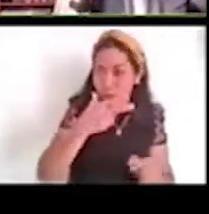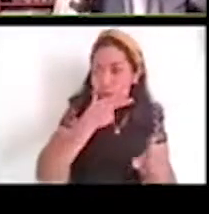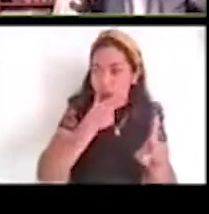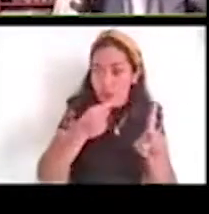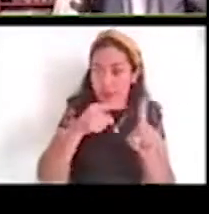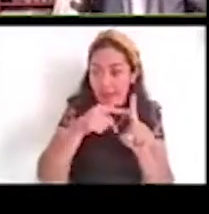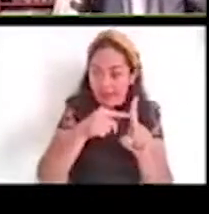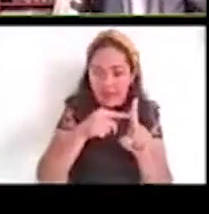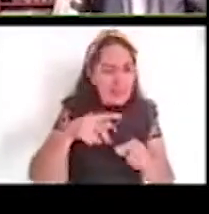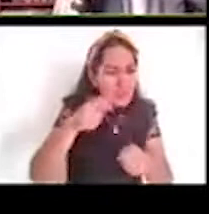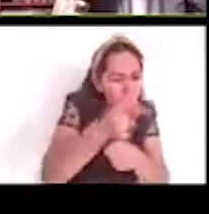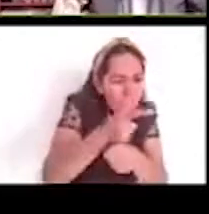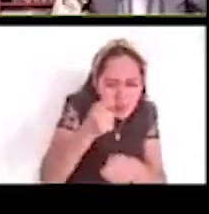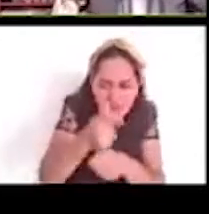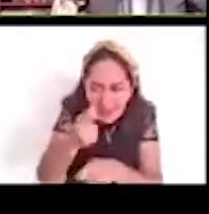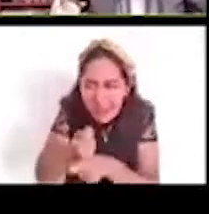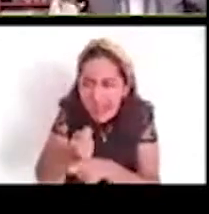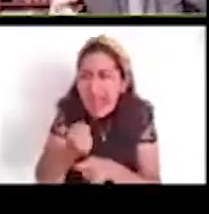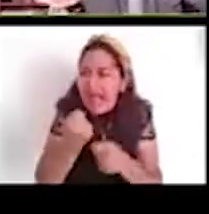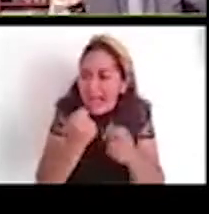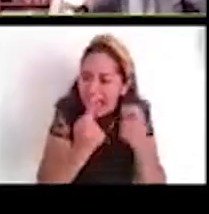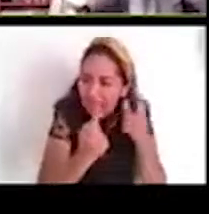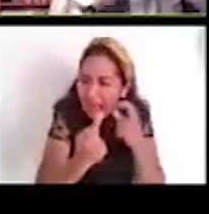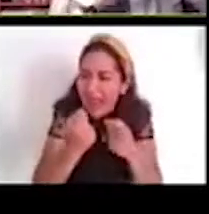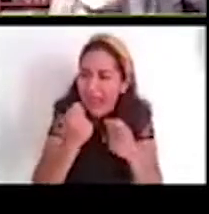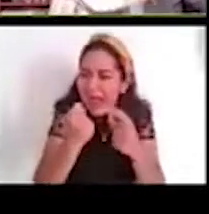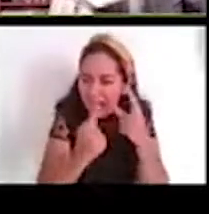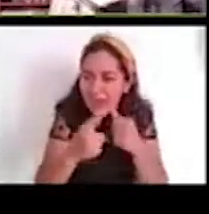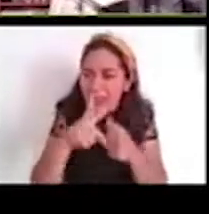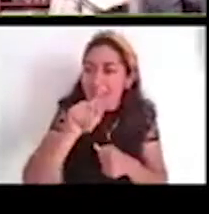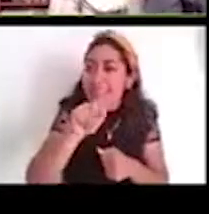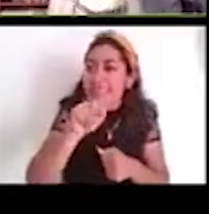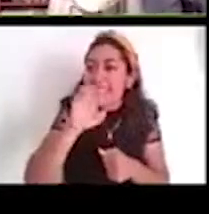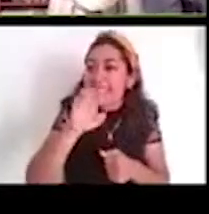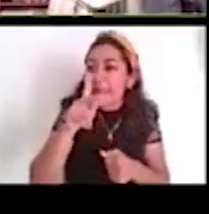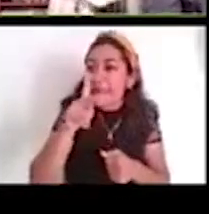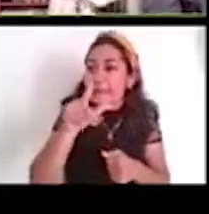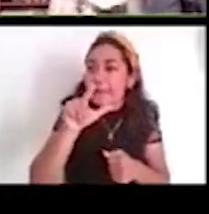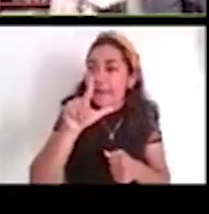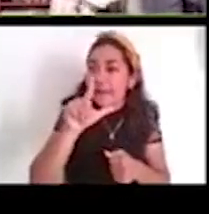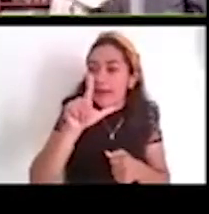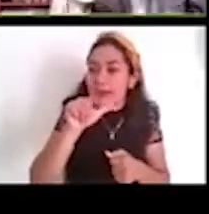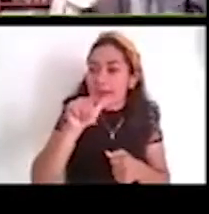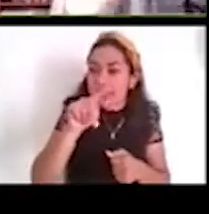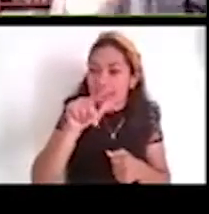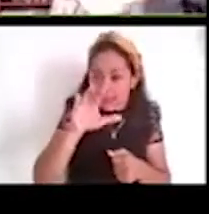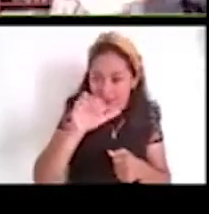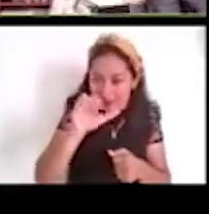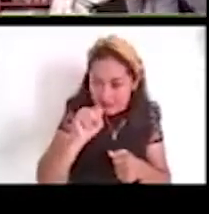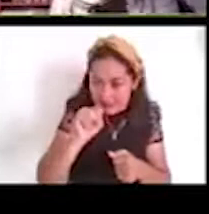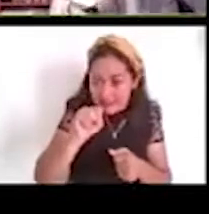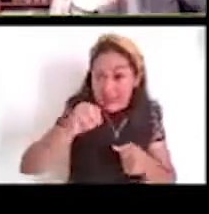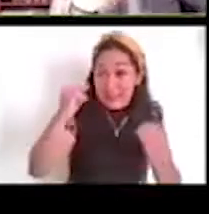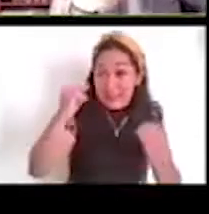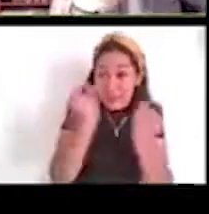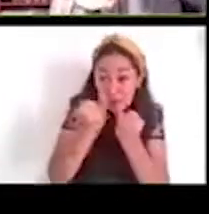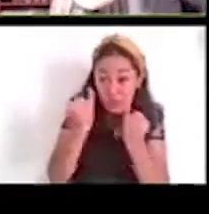tepalcates, que incluso hay material arqueológico de la fase Micaotli y de la